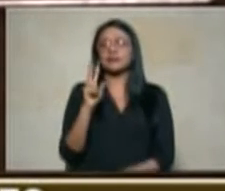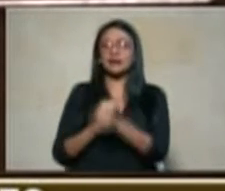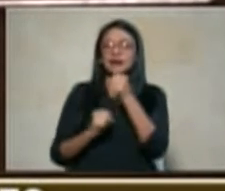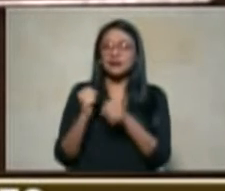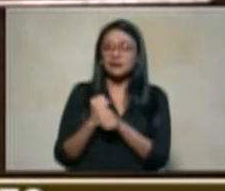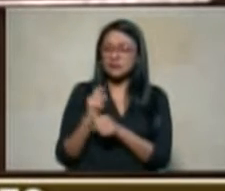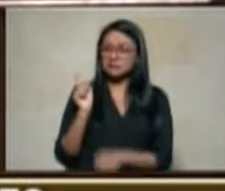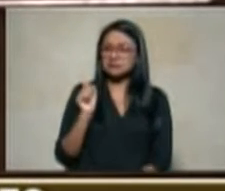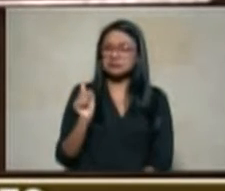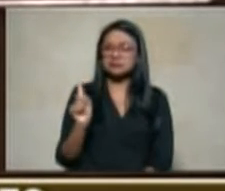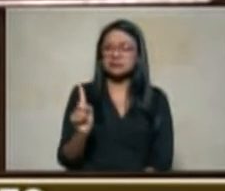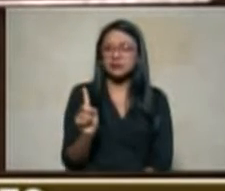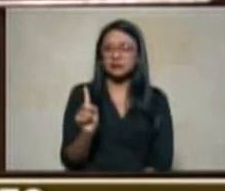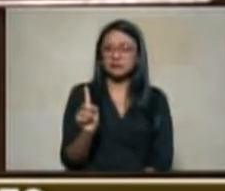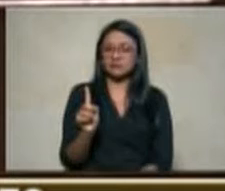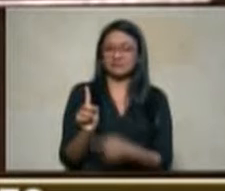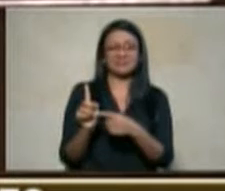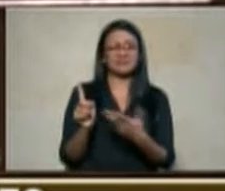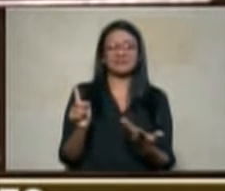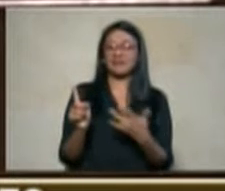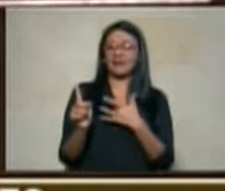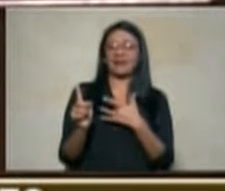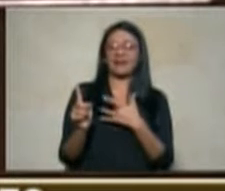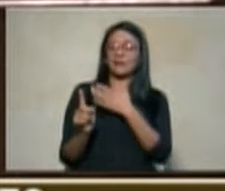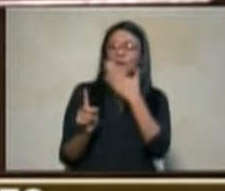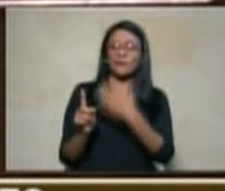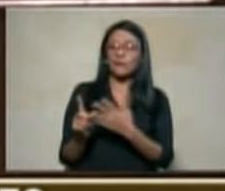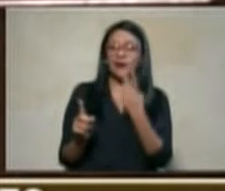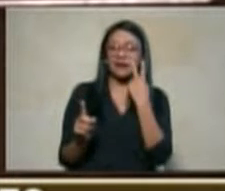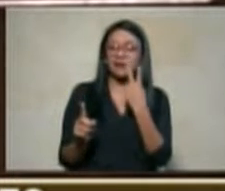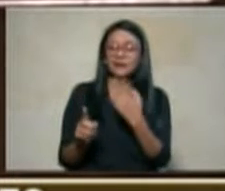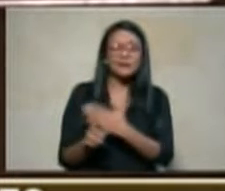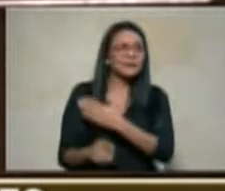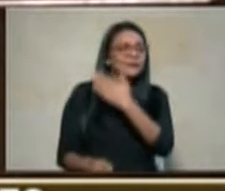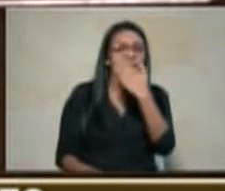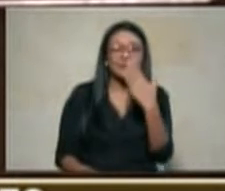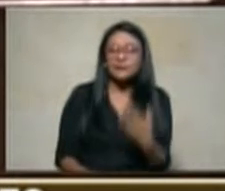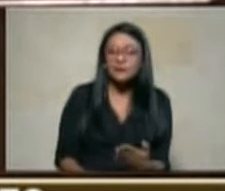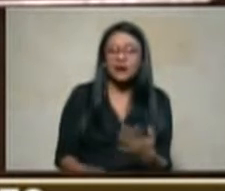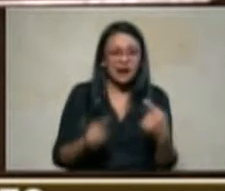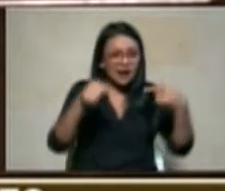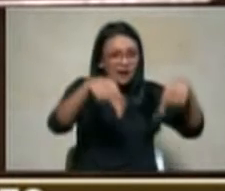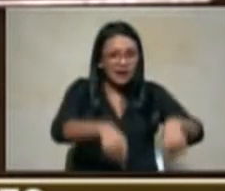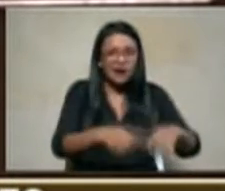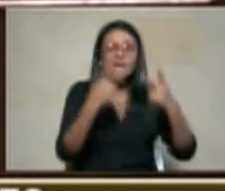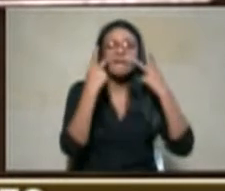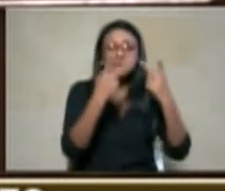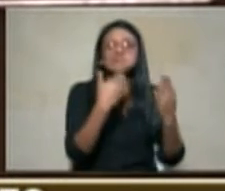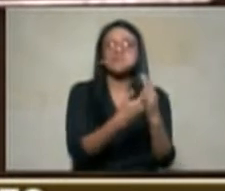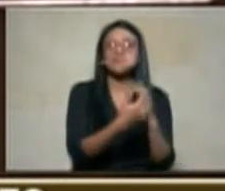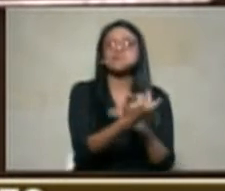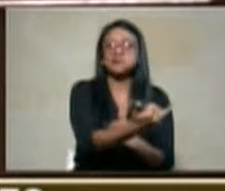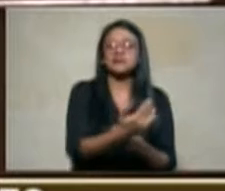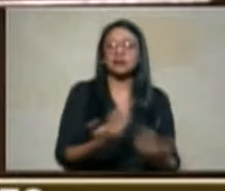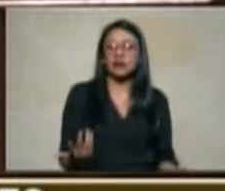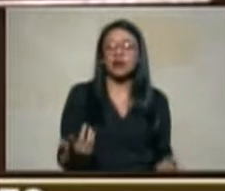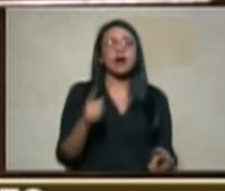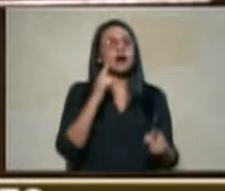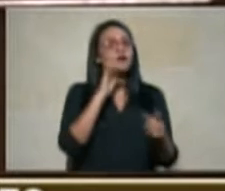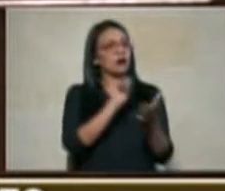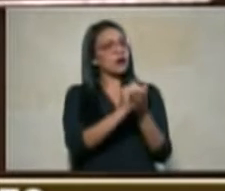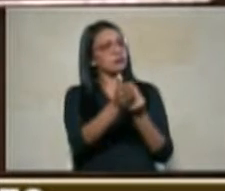10 años. Eso yo no lo he visto nunca, nunca como lo he visto aquí. Entonces aquí se dice que se